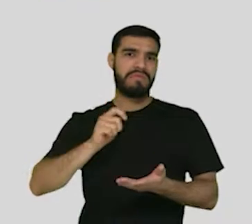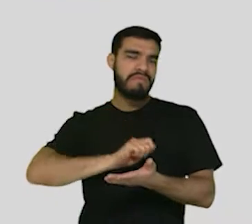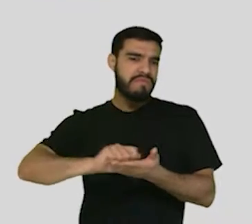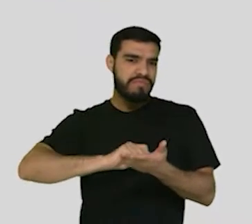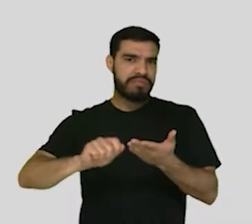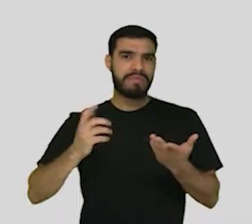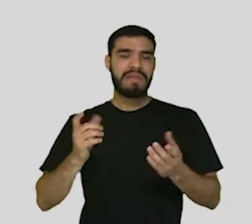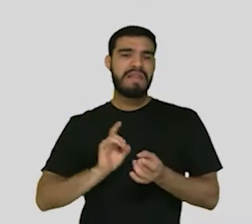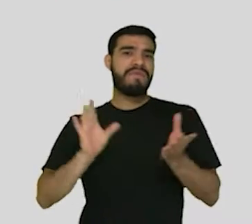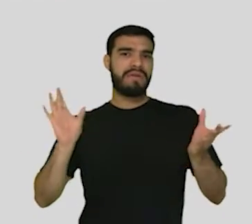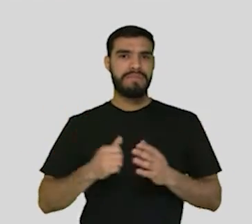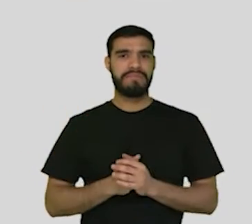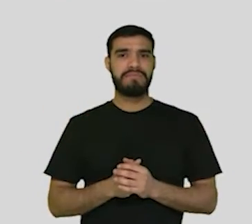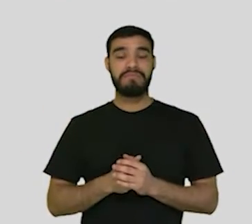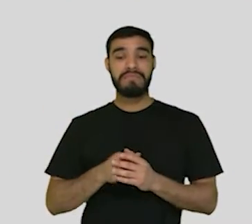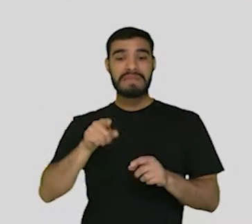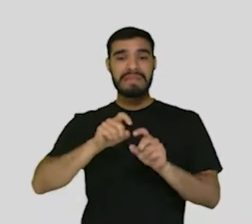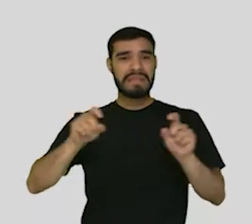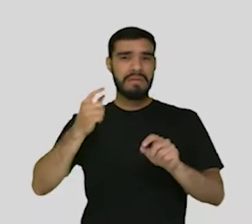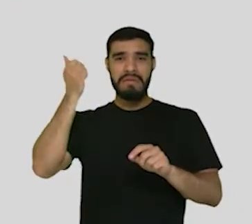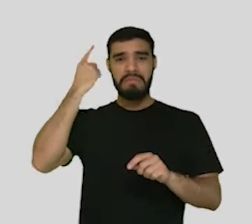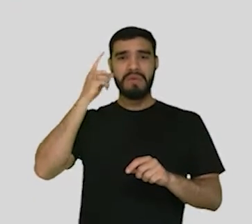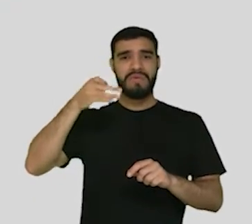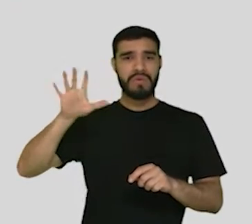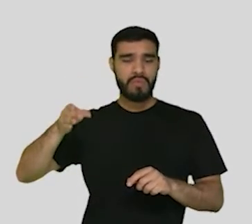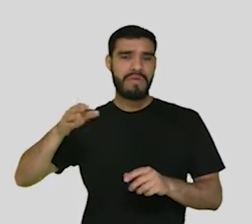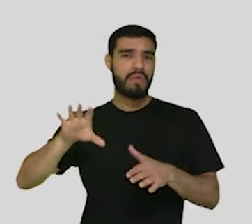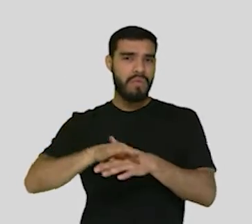sapucai güetene ayepa upeno guare oñeñe de derecho